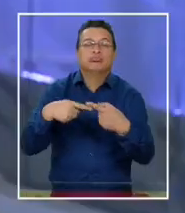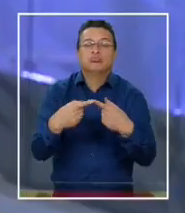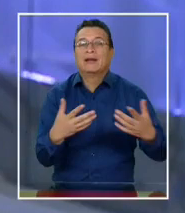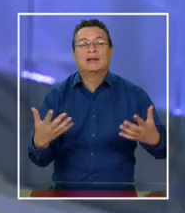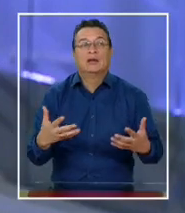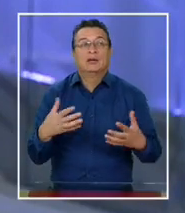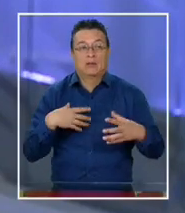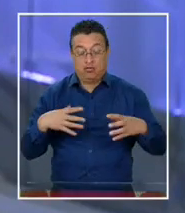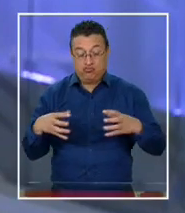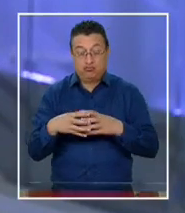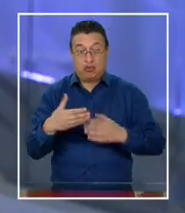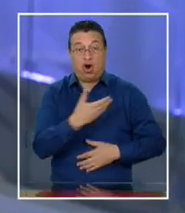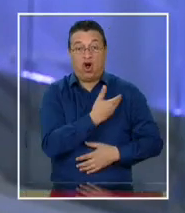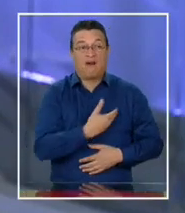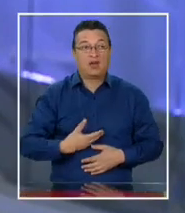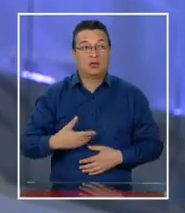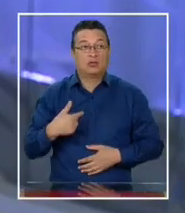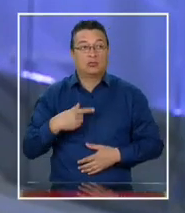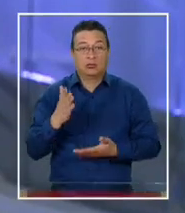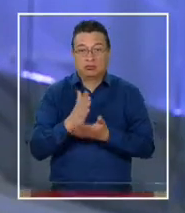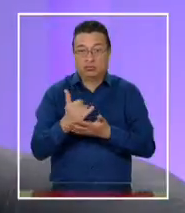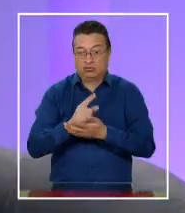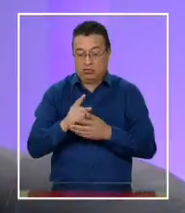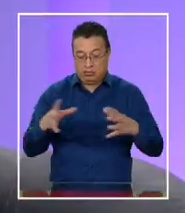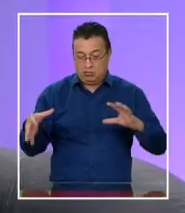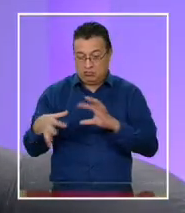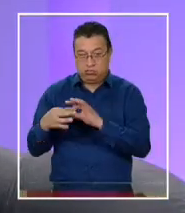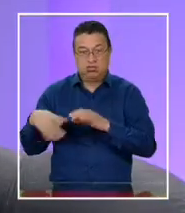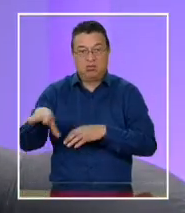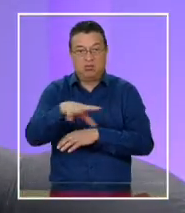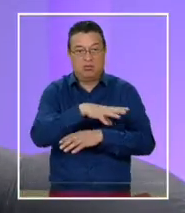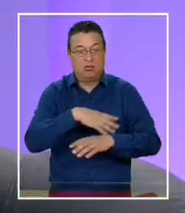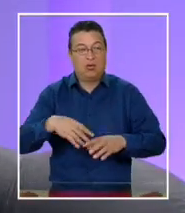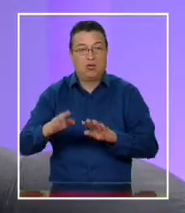fue forzado de esta alianza de gobierno si no estaban los planes de nadie esa